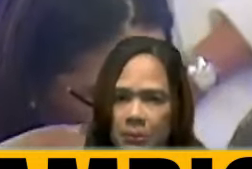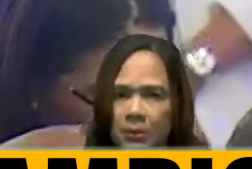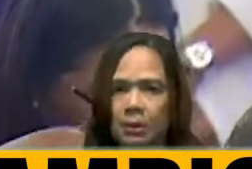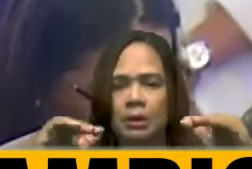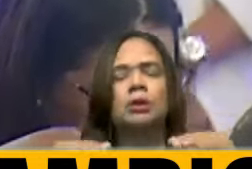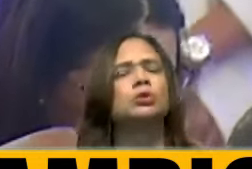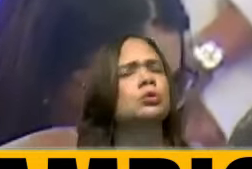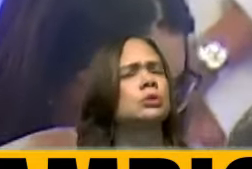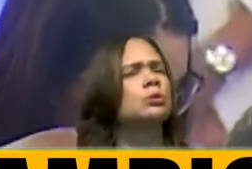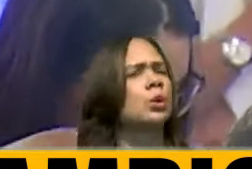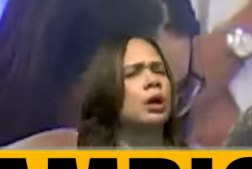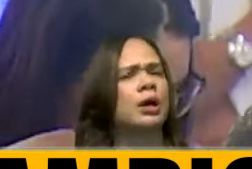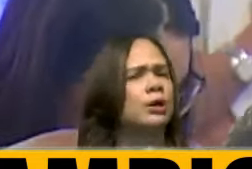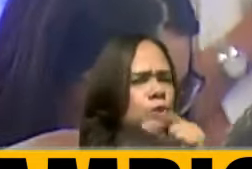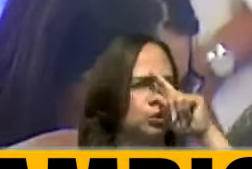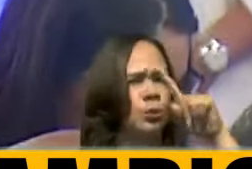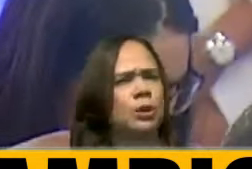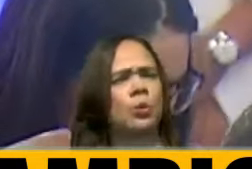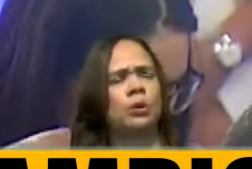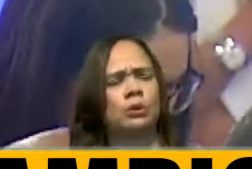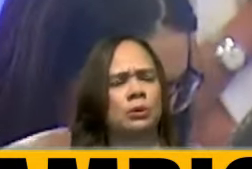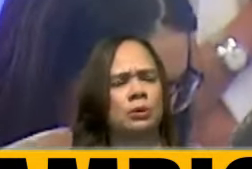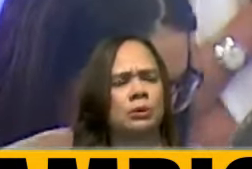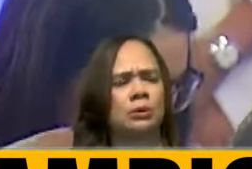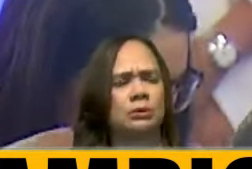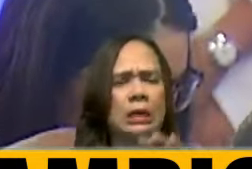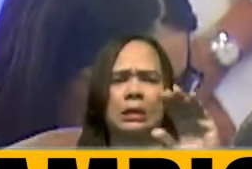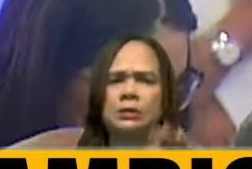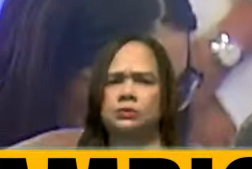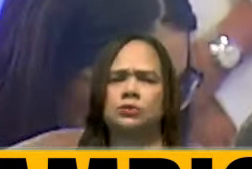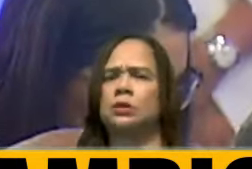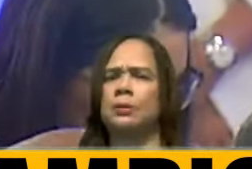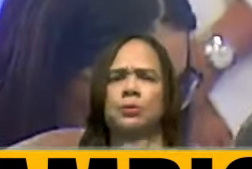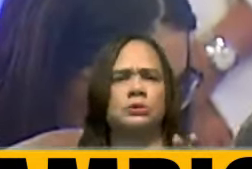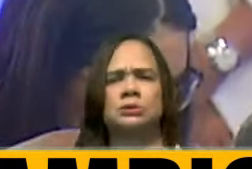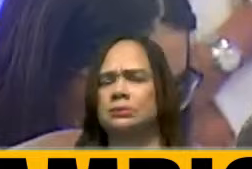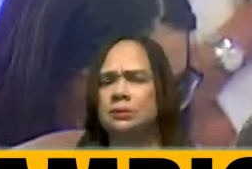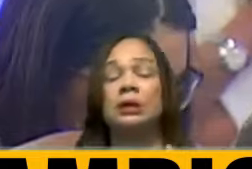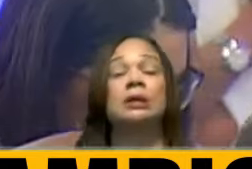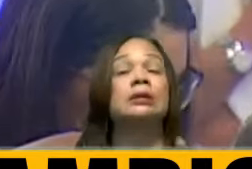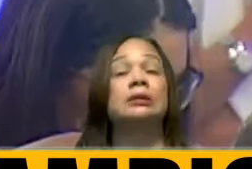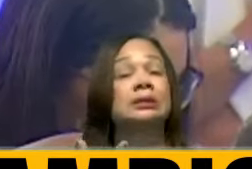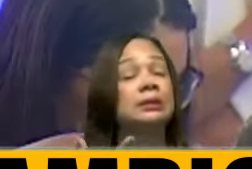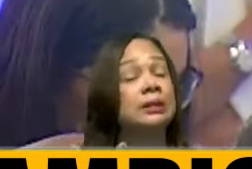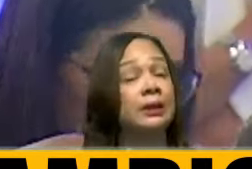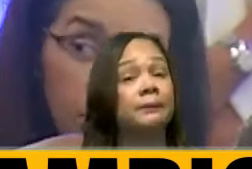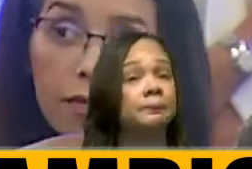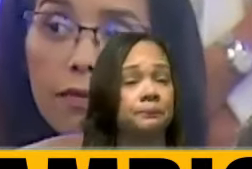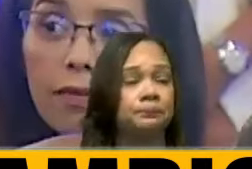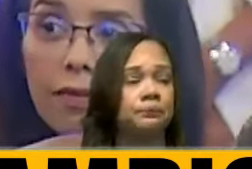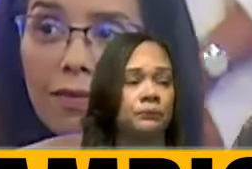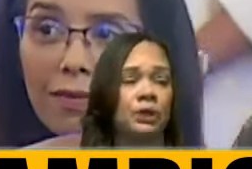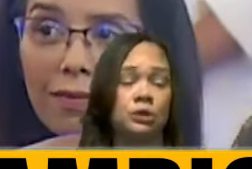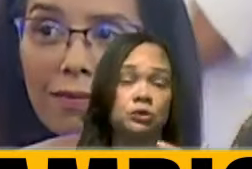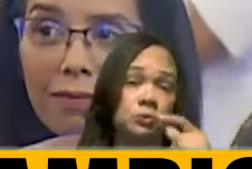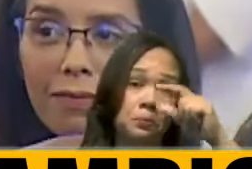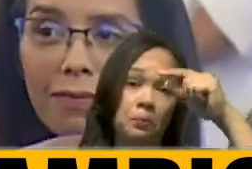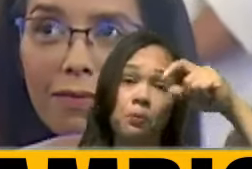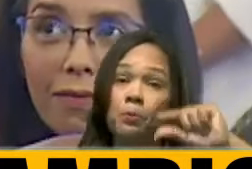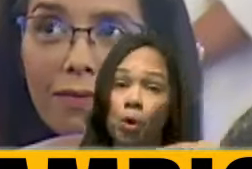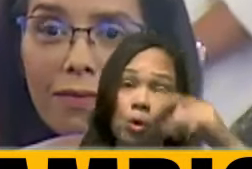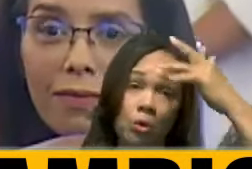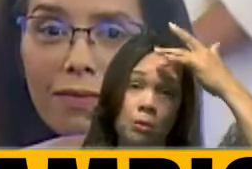Permítame no estar muy de acuerdo con esa reducción publicitaria tercero Usted sabe que yo soy un poco intelectual y